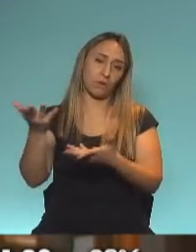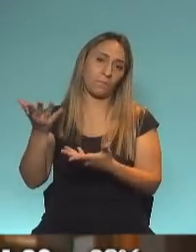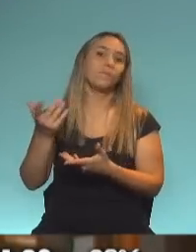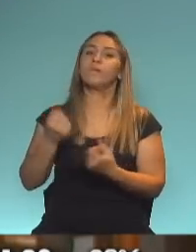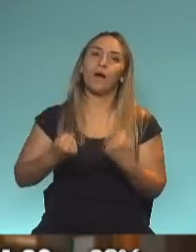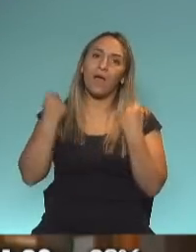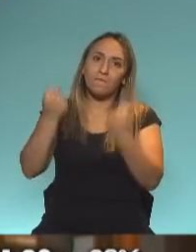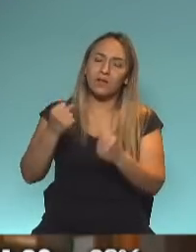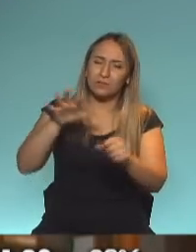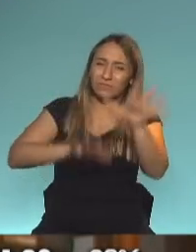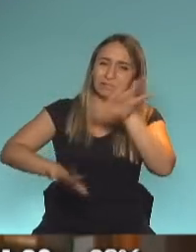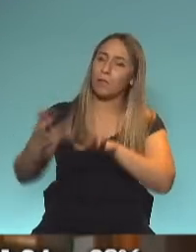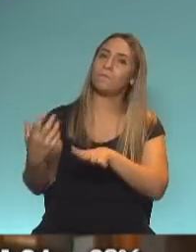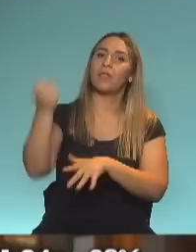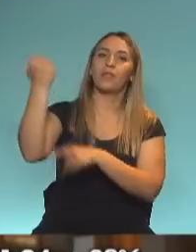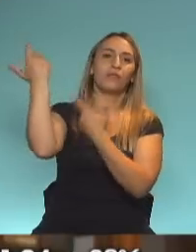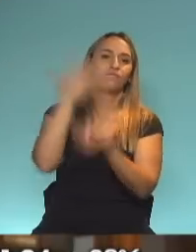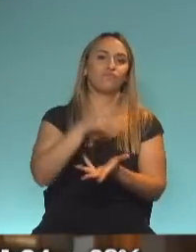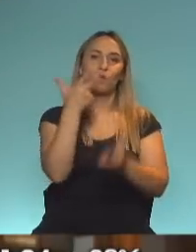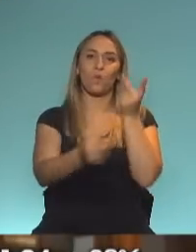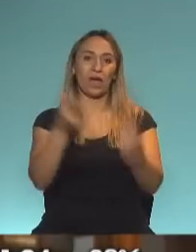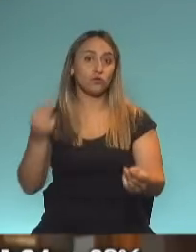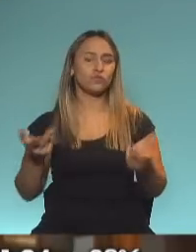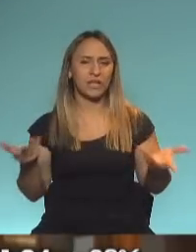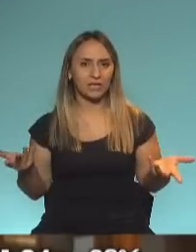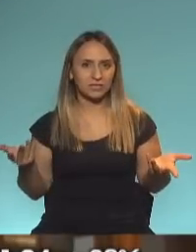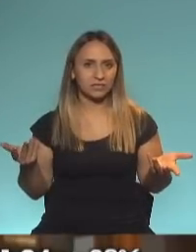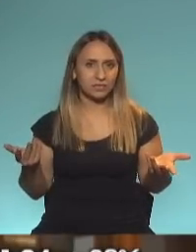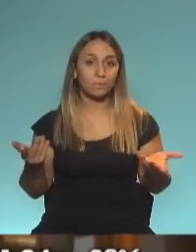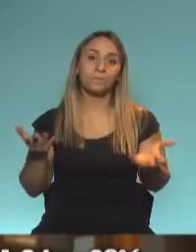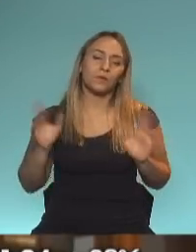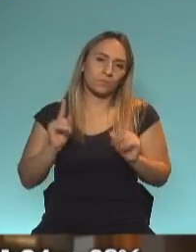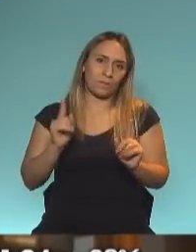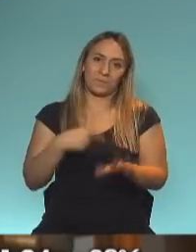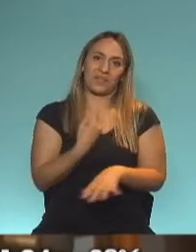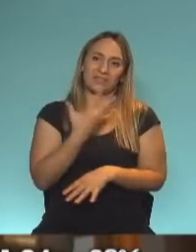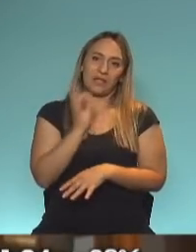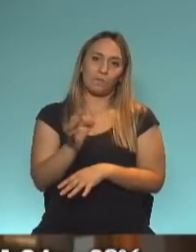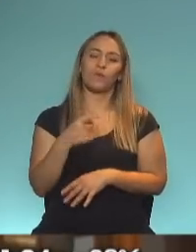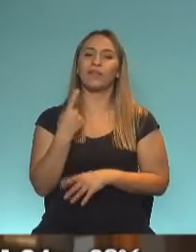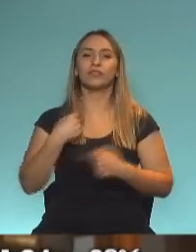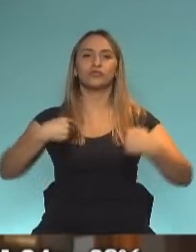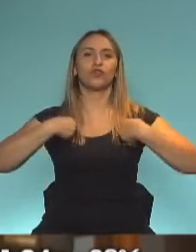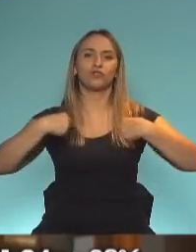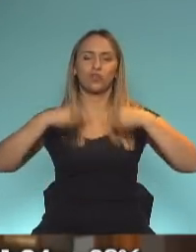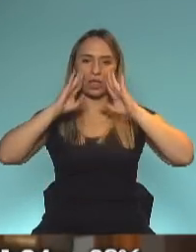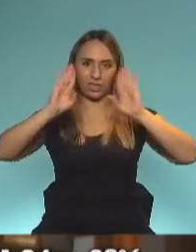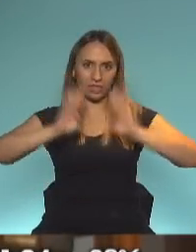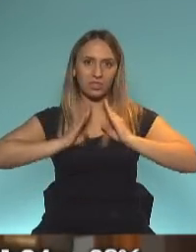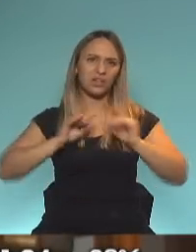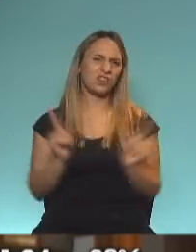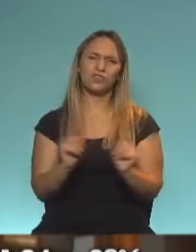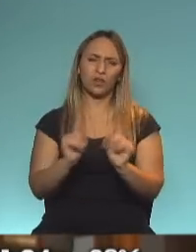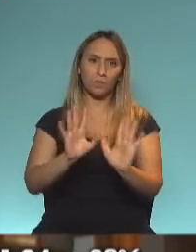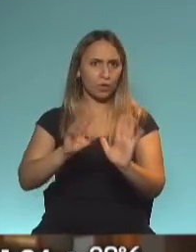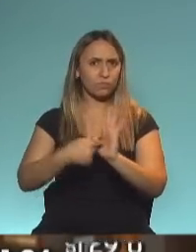vacunación, ¿no es cierto? Entonces, aún entendiendo que no estamos en el centro del debate, está claro, como le